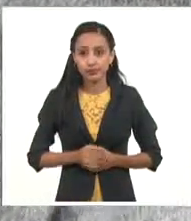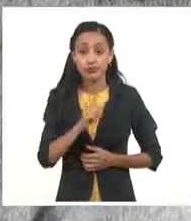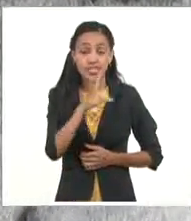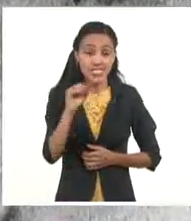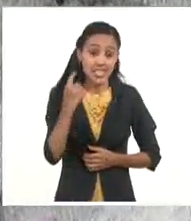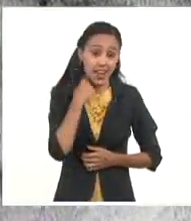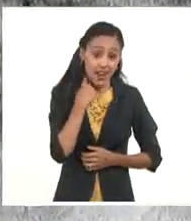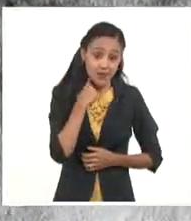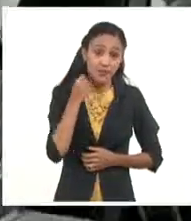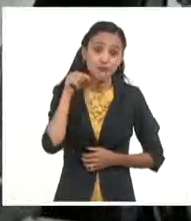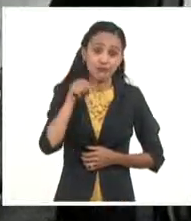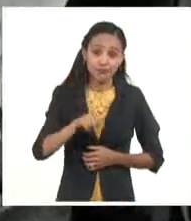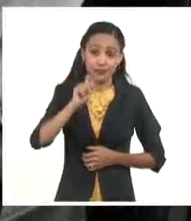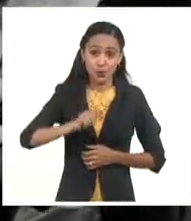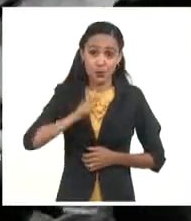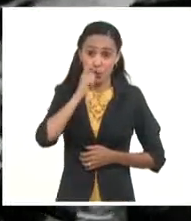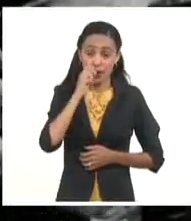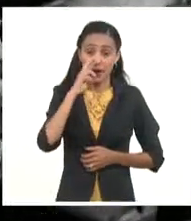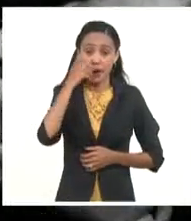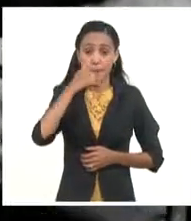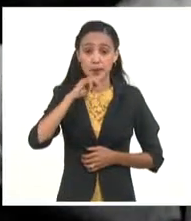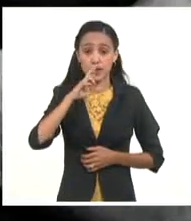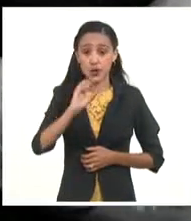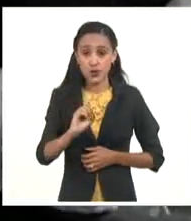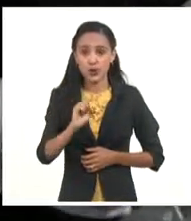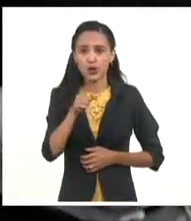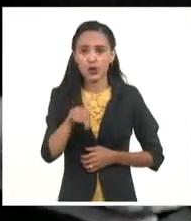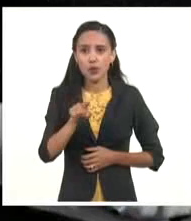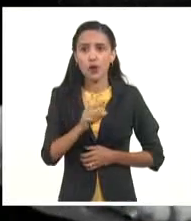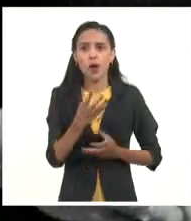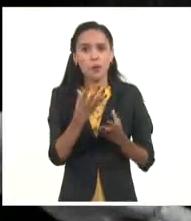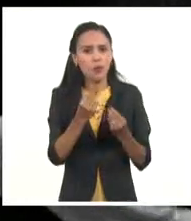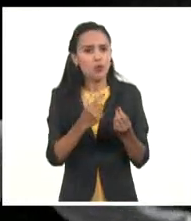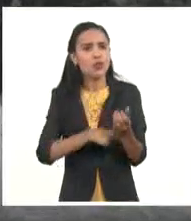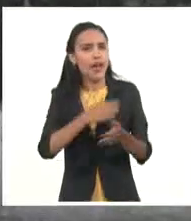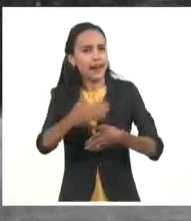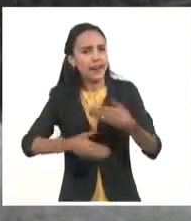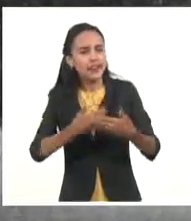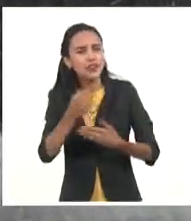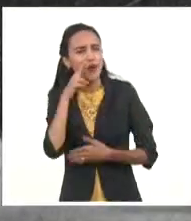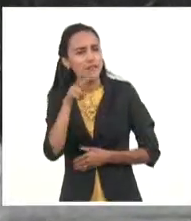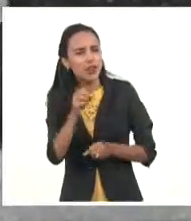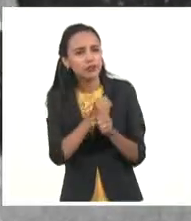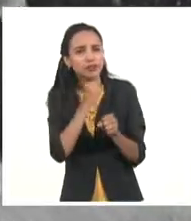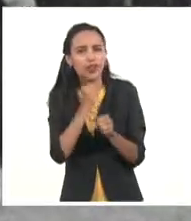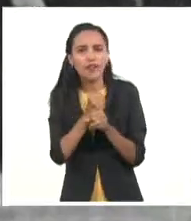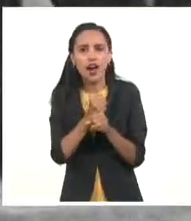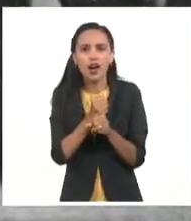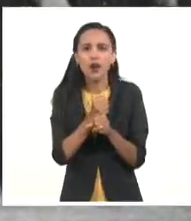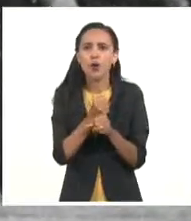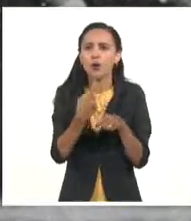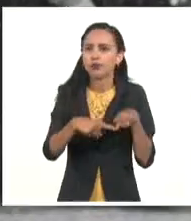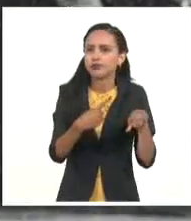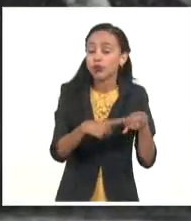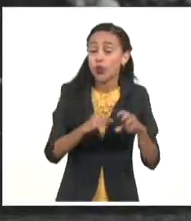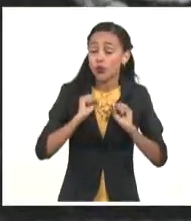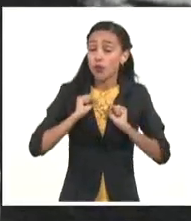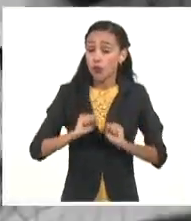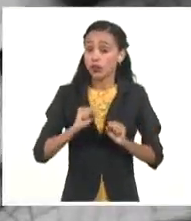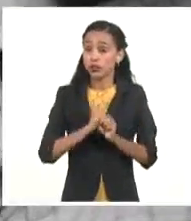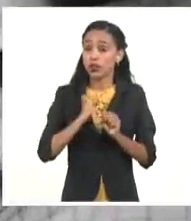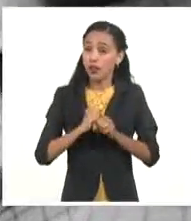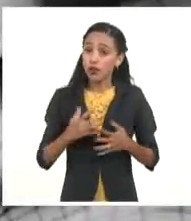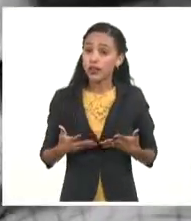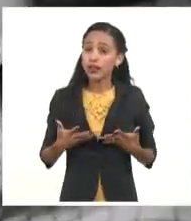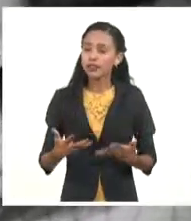guerra una referencia ineludible para varias generaciones que encontraron en su obra artística creatividad rigor y entrega